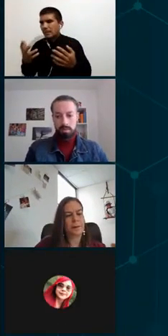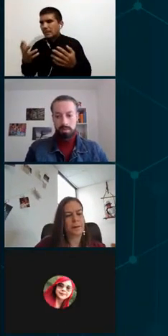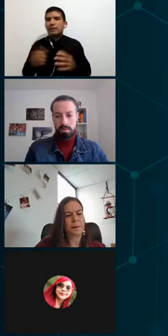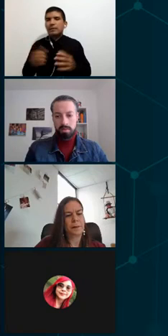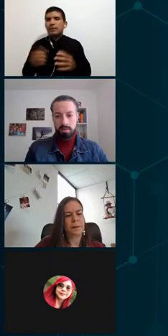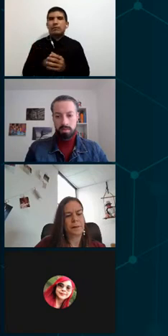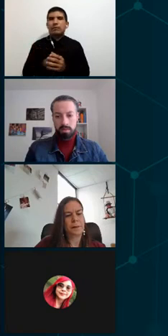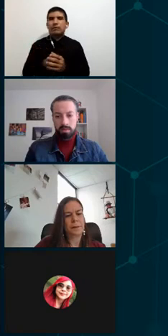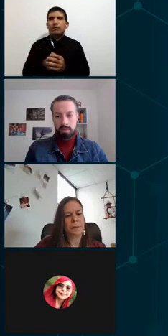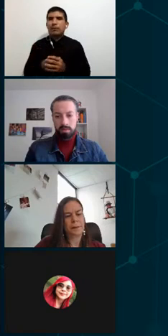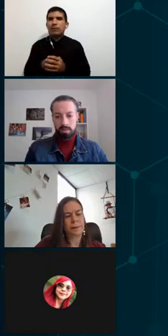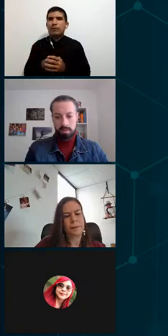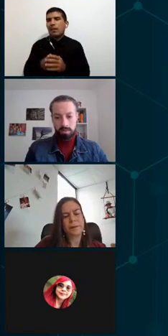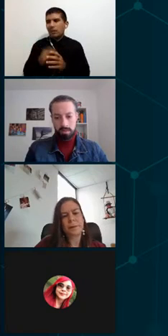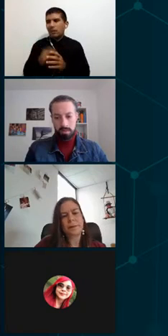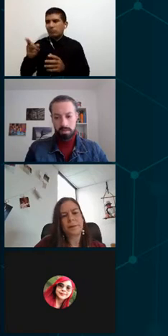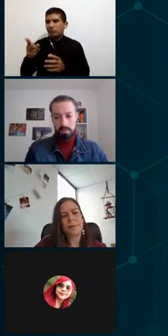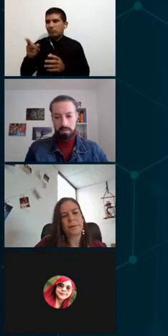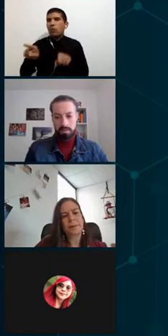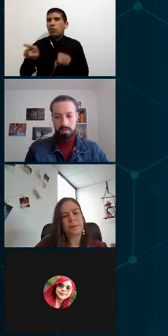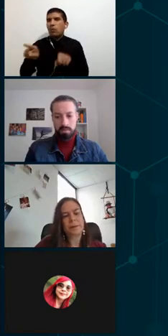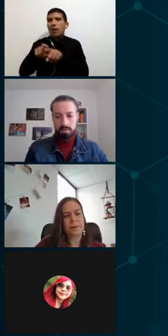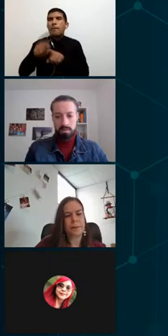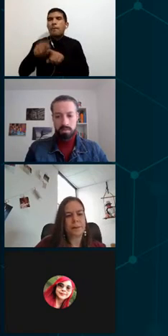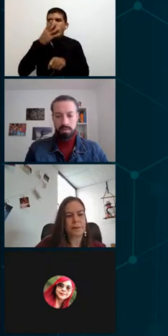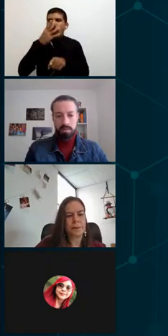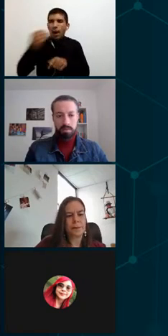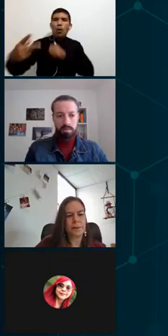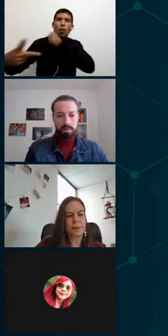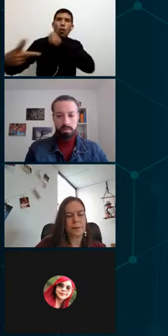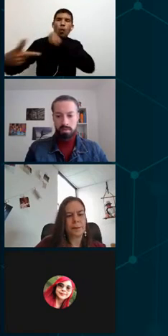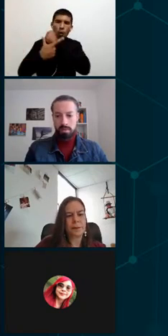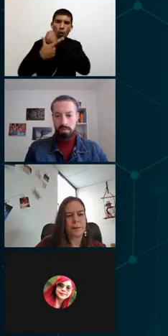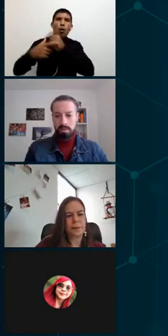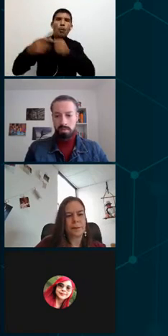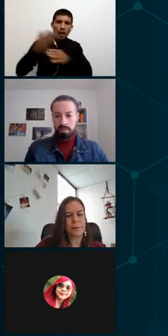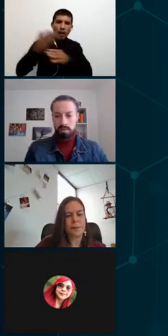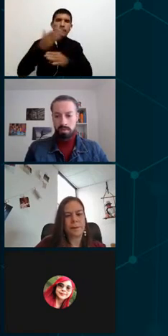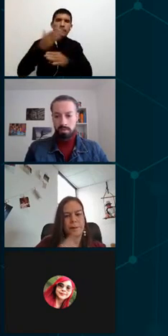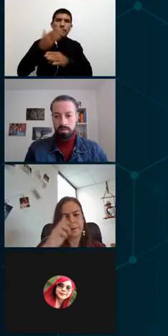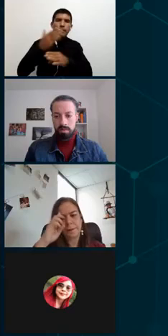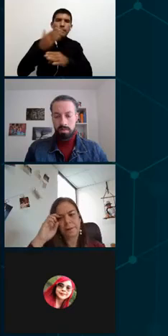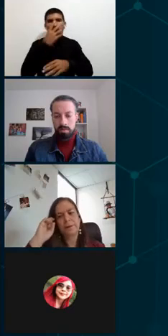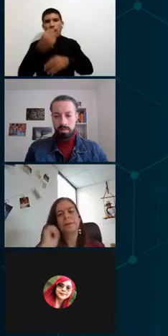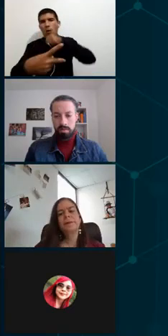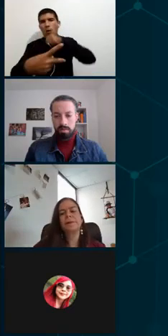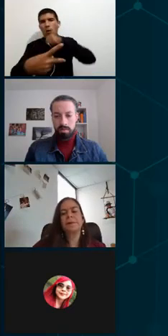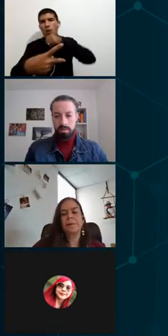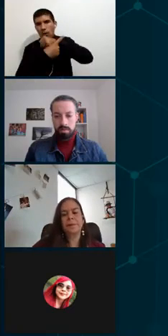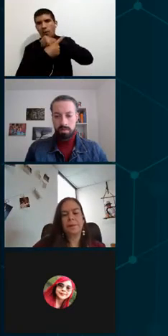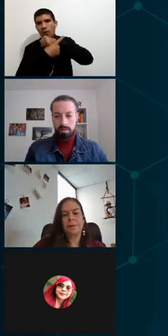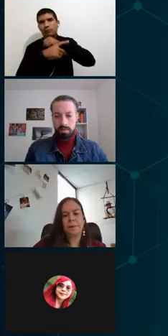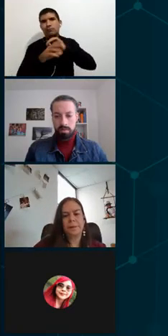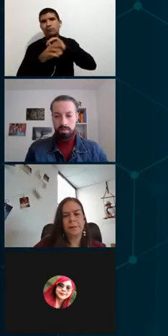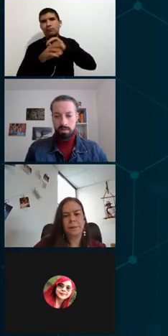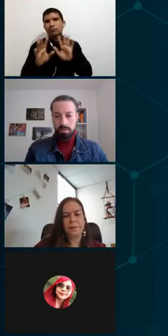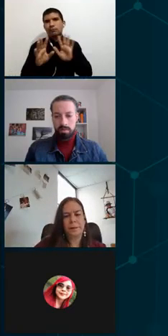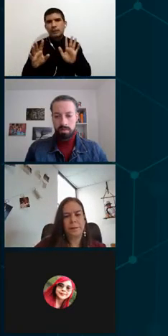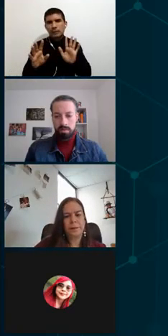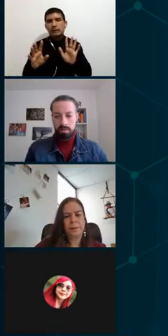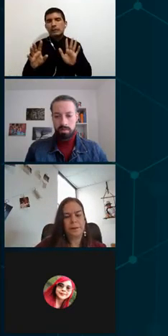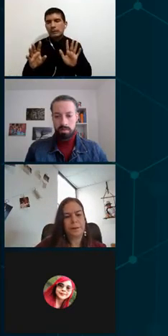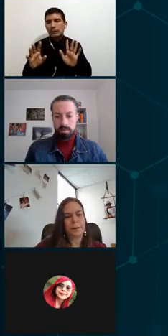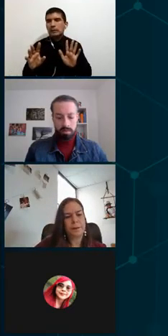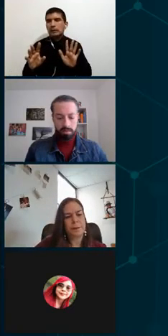llamar a eso los problemas malvados. En inglés le llamaba como, es la frase, sí, la frase es como weak problems, algo así.